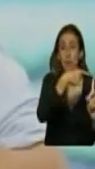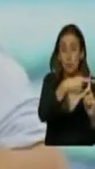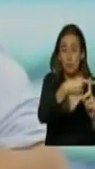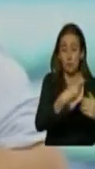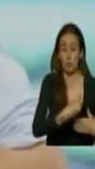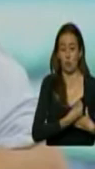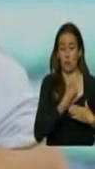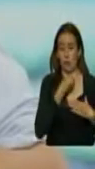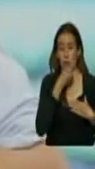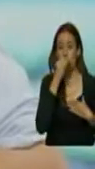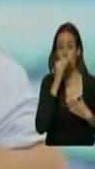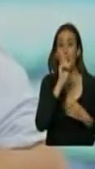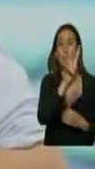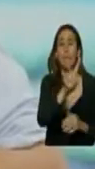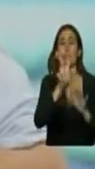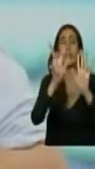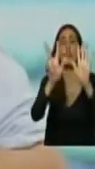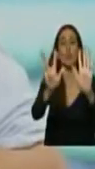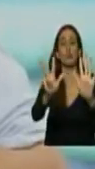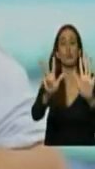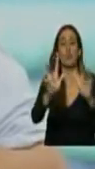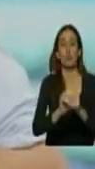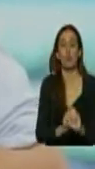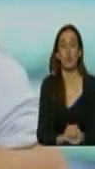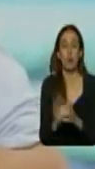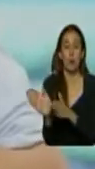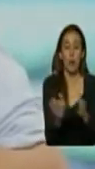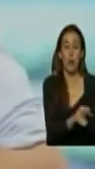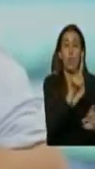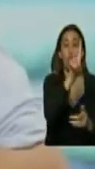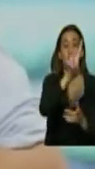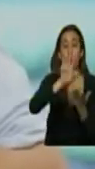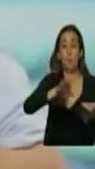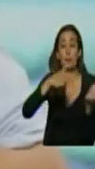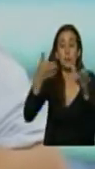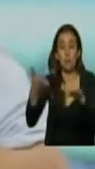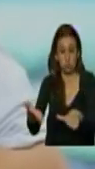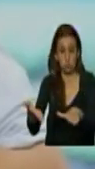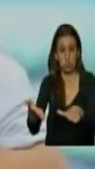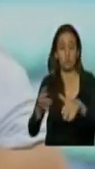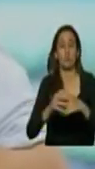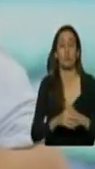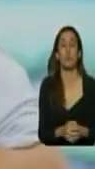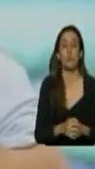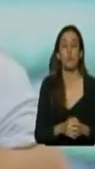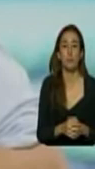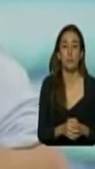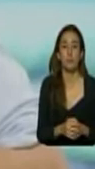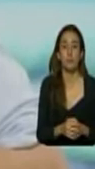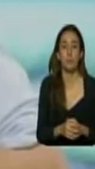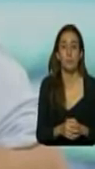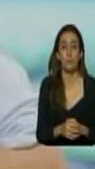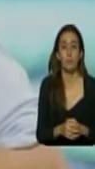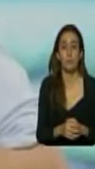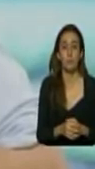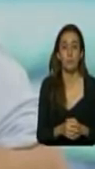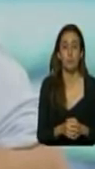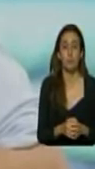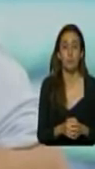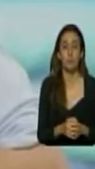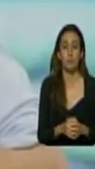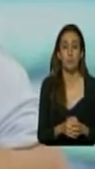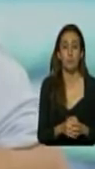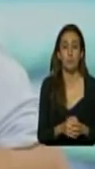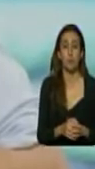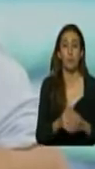coronavirus, 28 al día de hoy, 2 muertes confirmadas relacionadas a este virus. Y esto